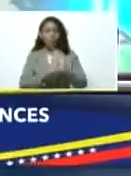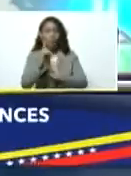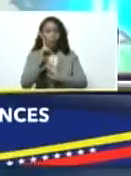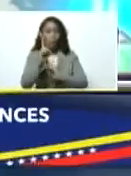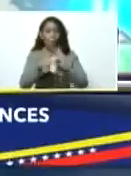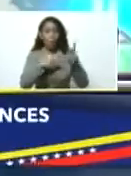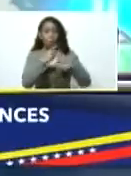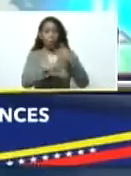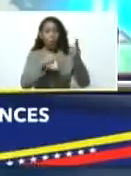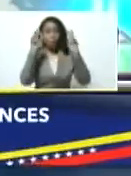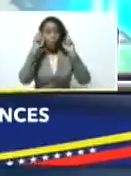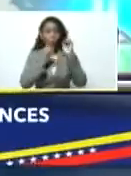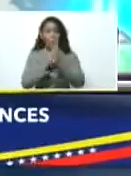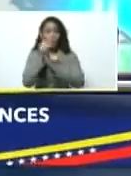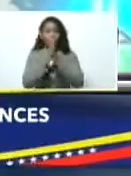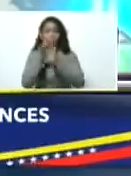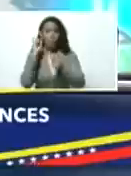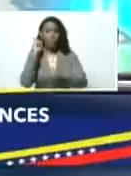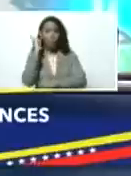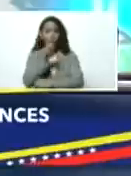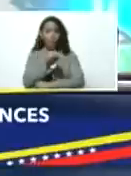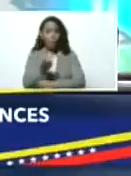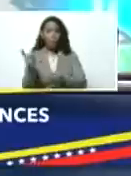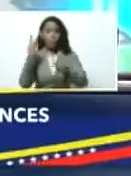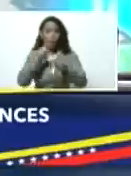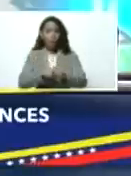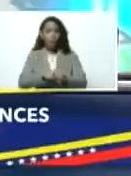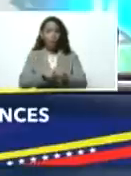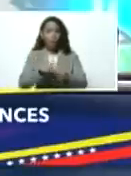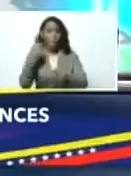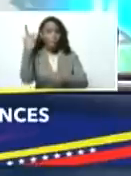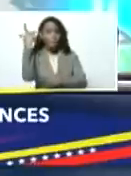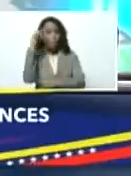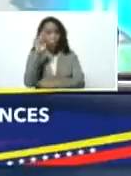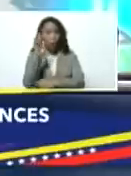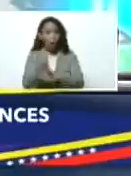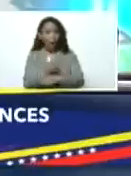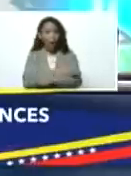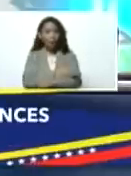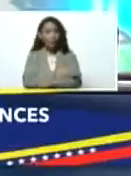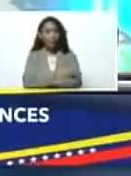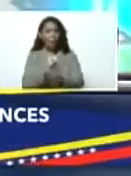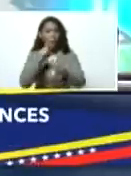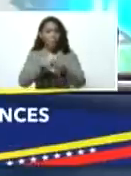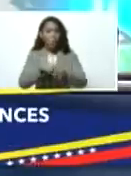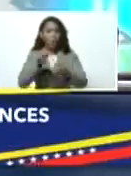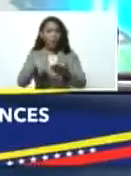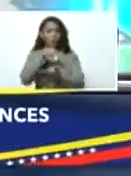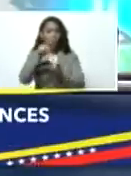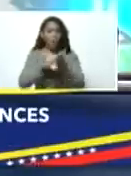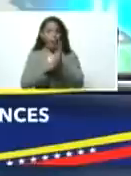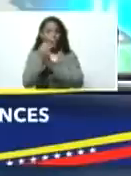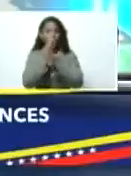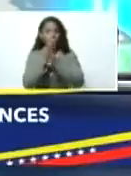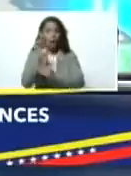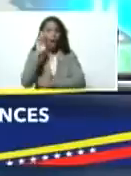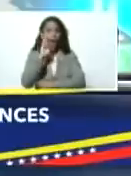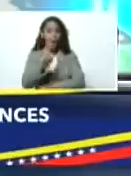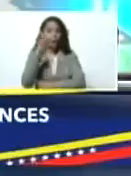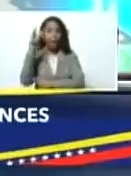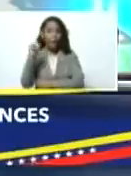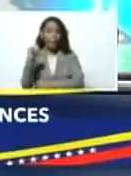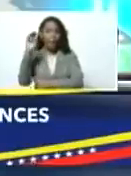nuevos emprendimientos debidamente registrados por ante el Registro Nacional de Emprendimientos,